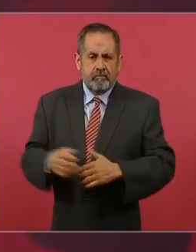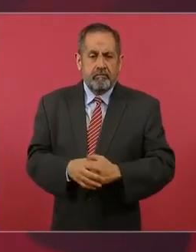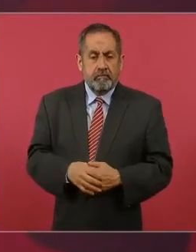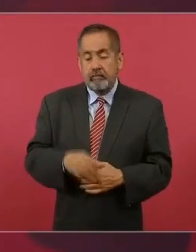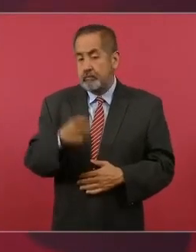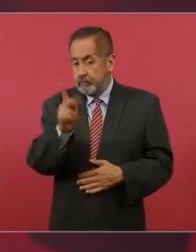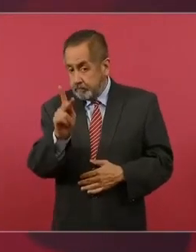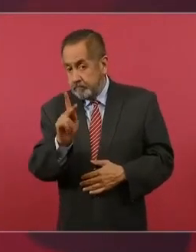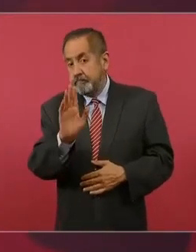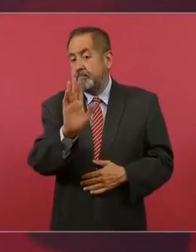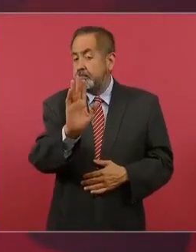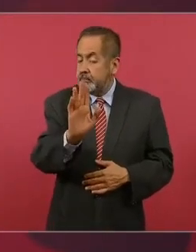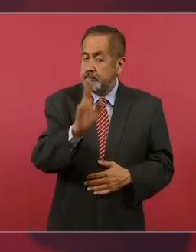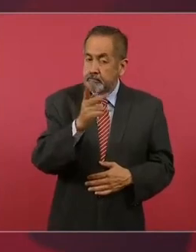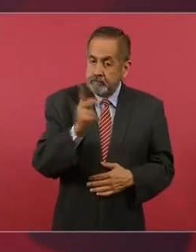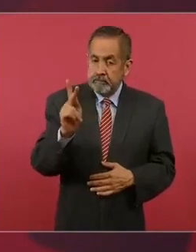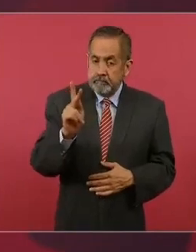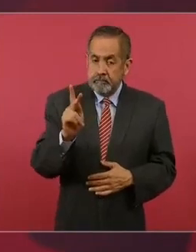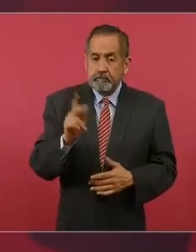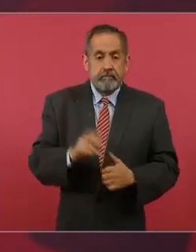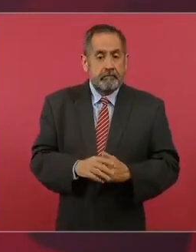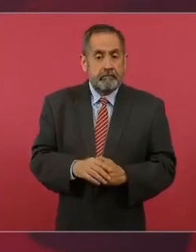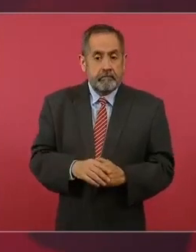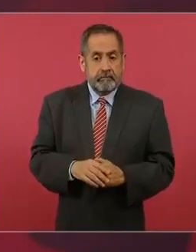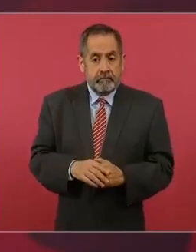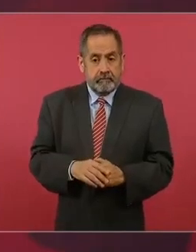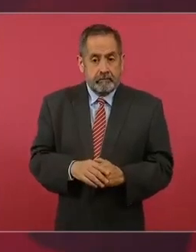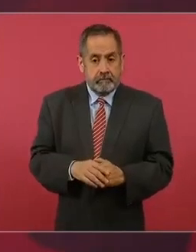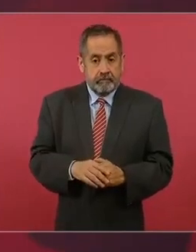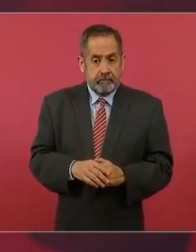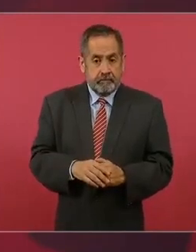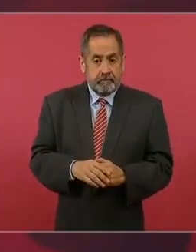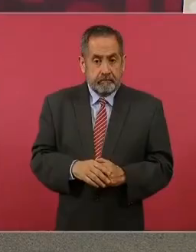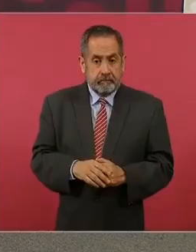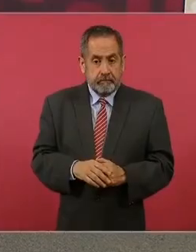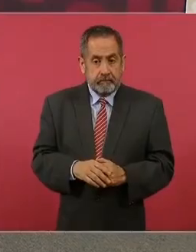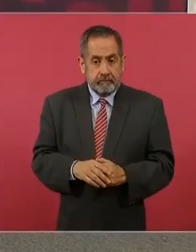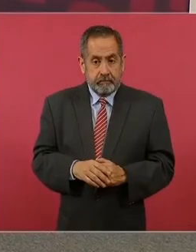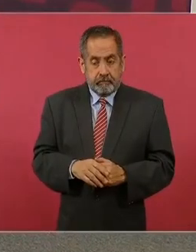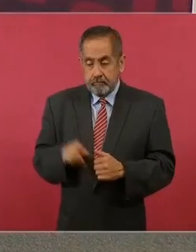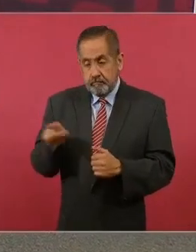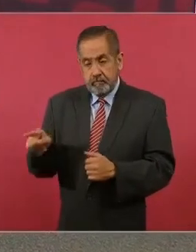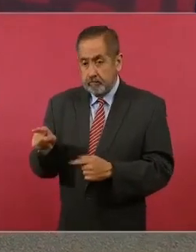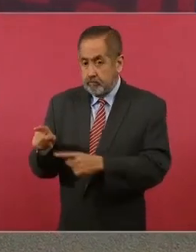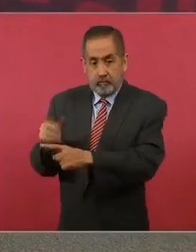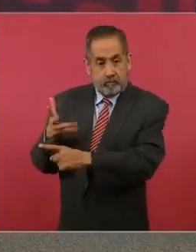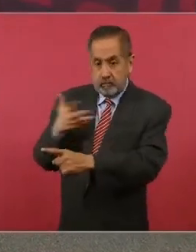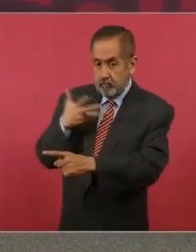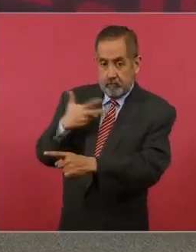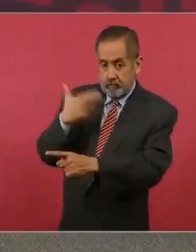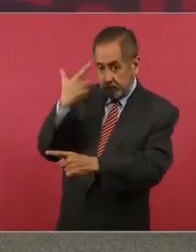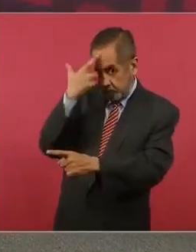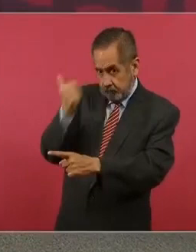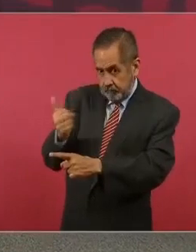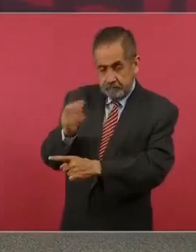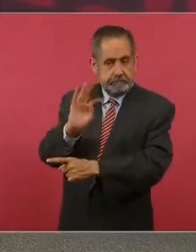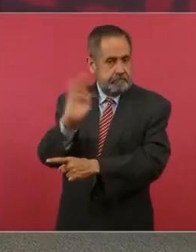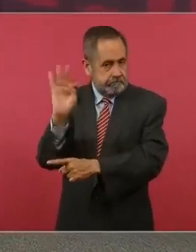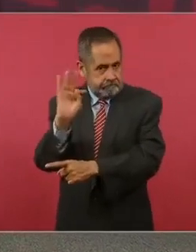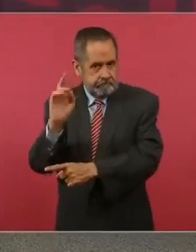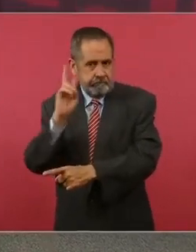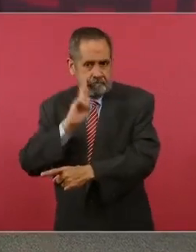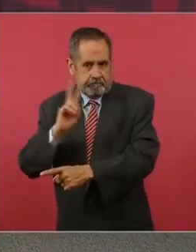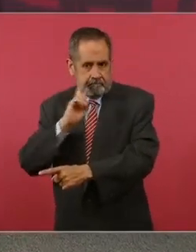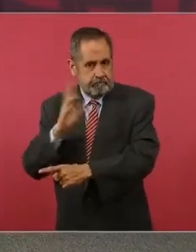Sin embargo, si no le asiste la razón a Leoncio,